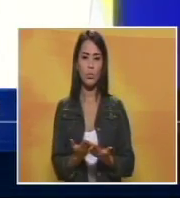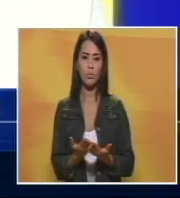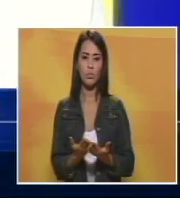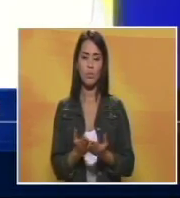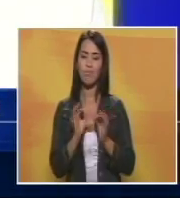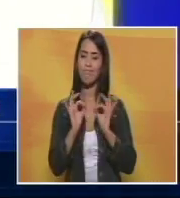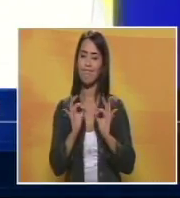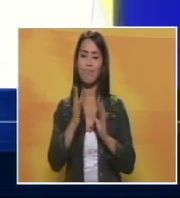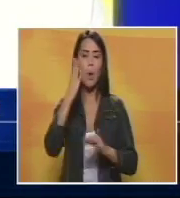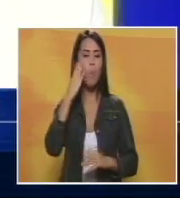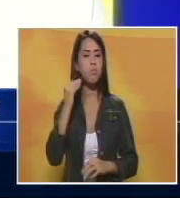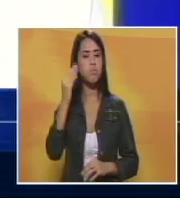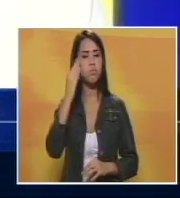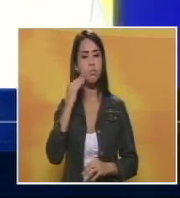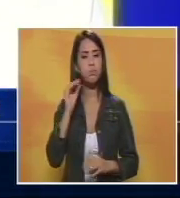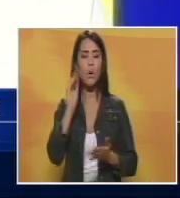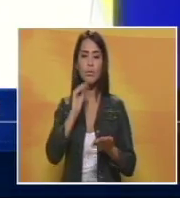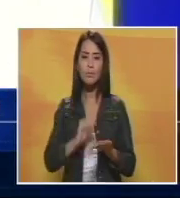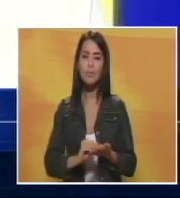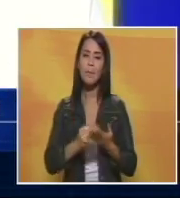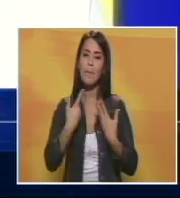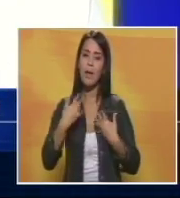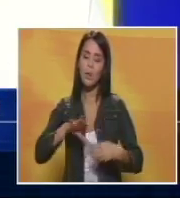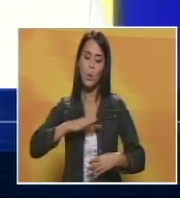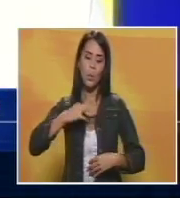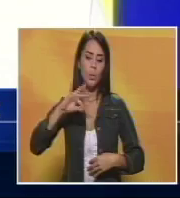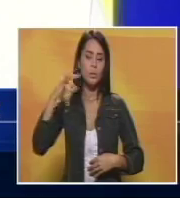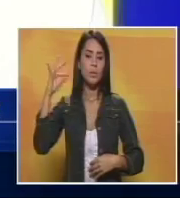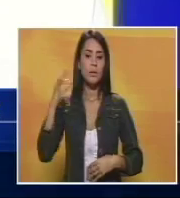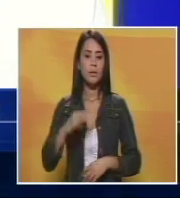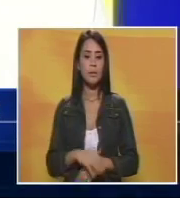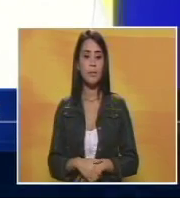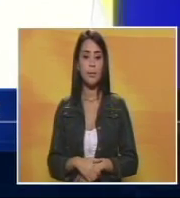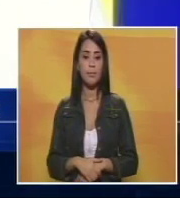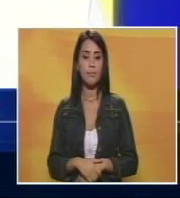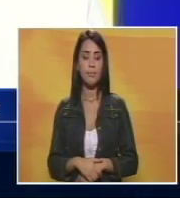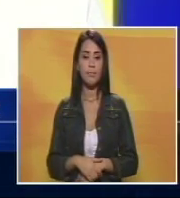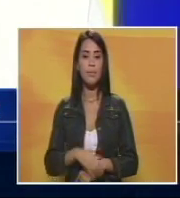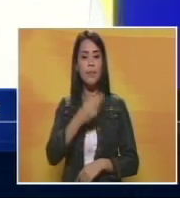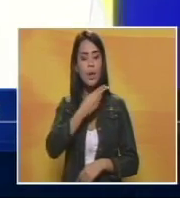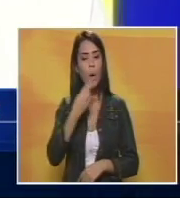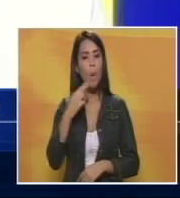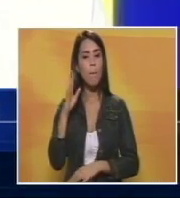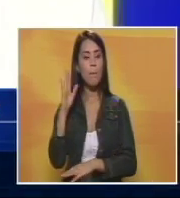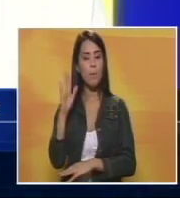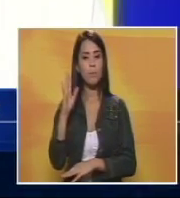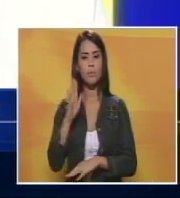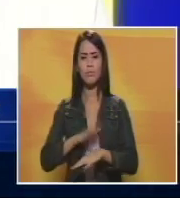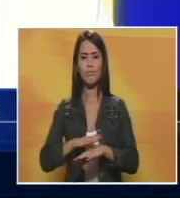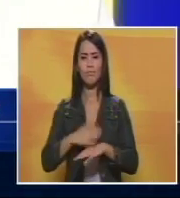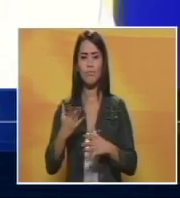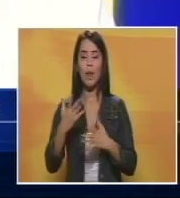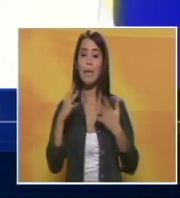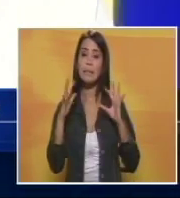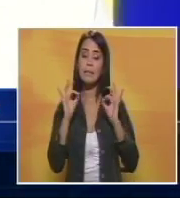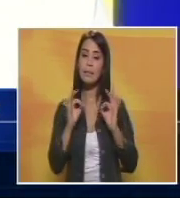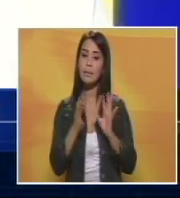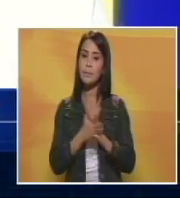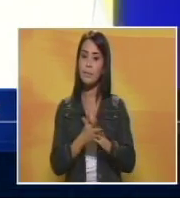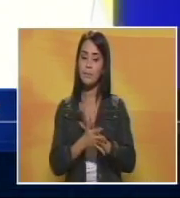una experiencia de renovación espiritual, es una experiencia de compromiso, porque las